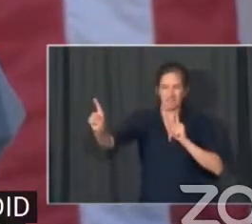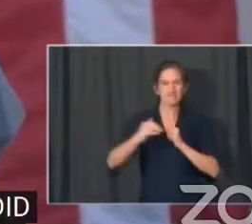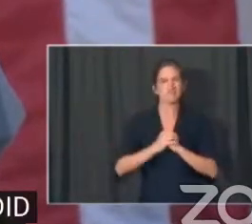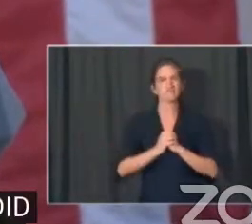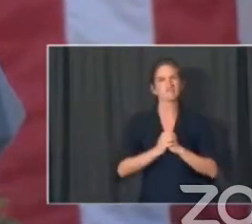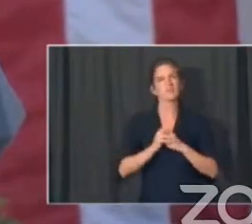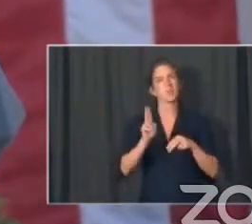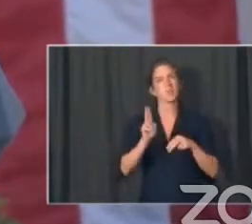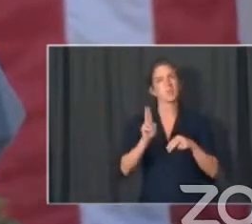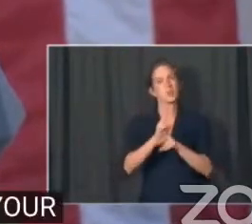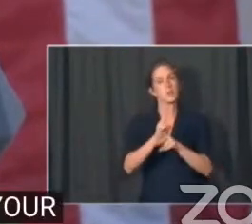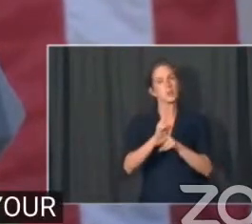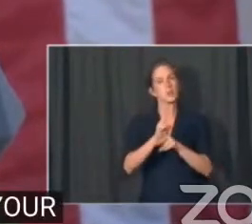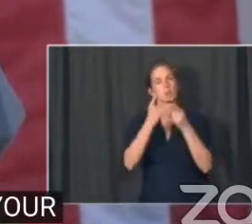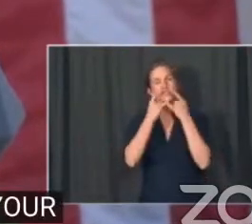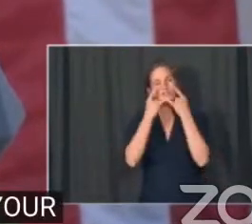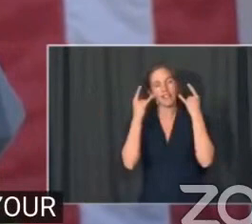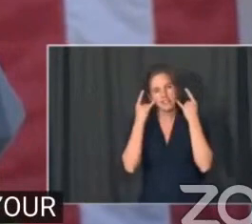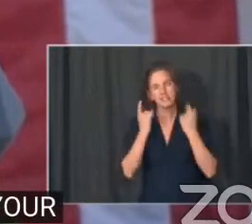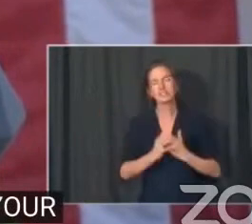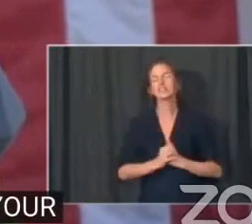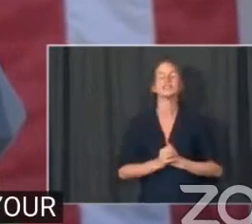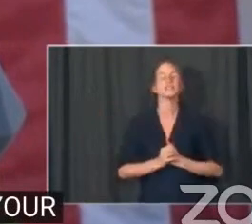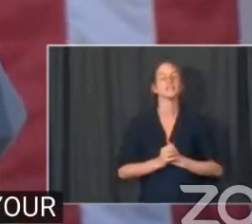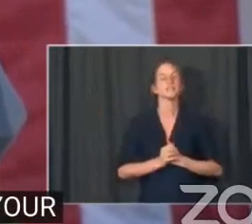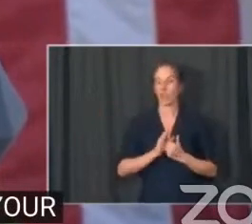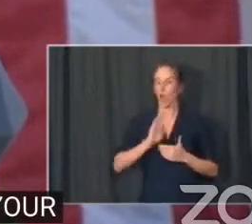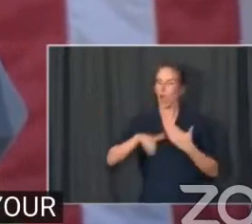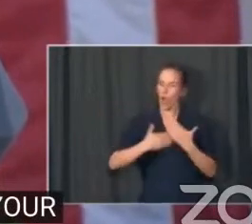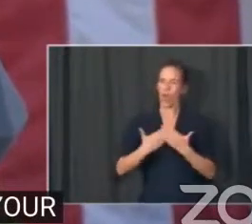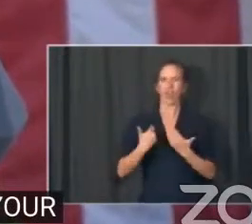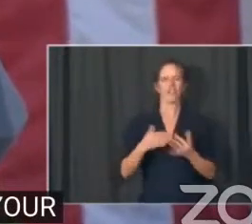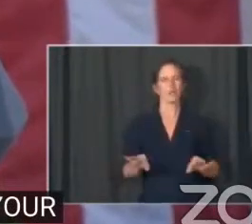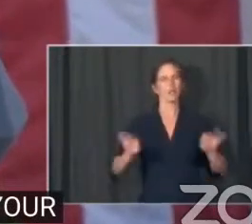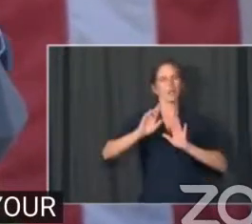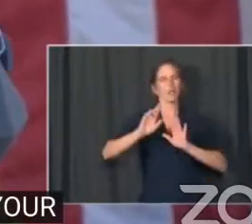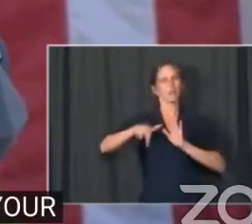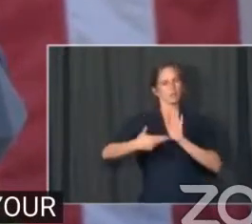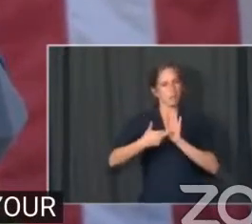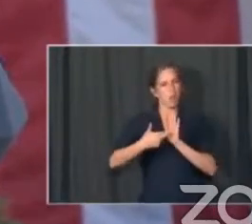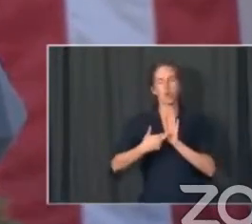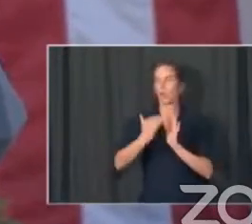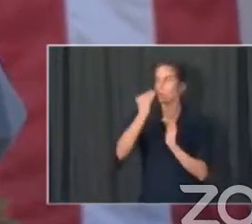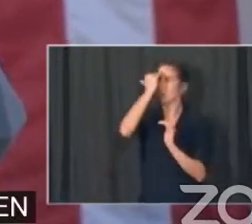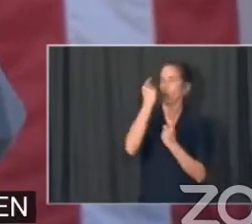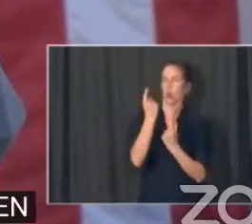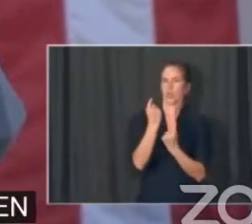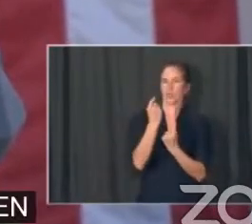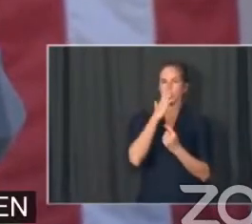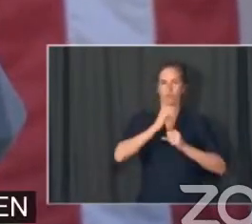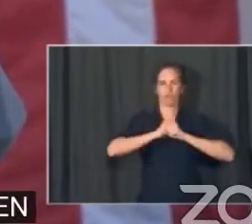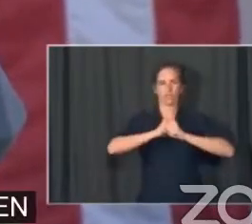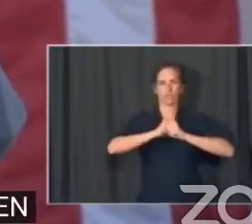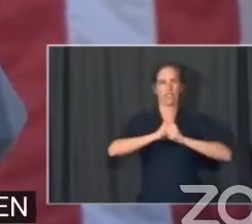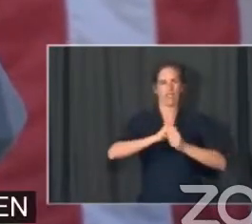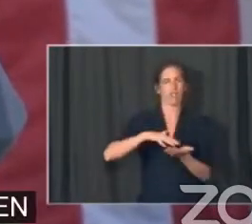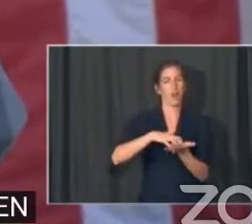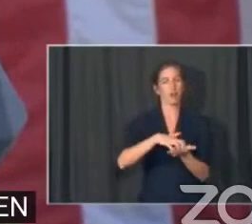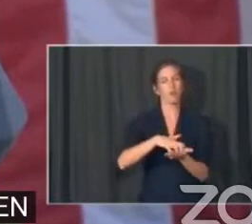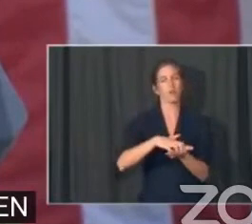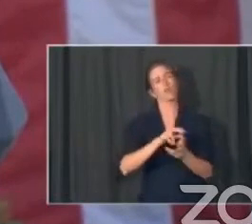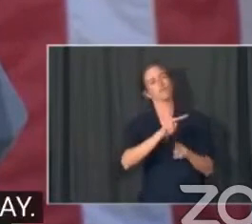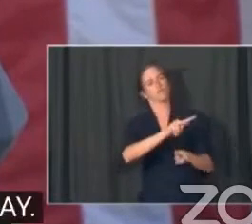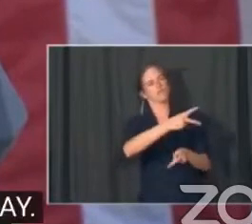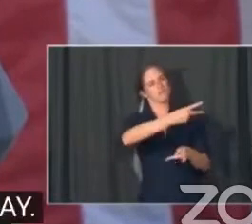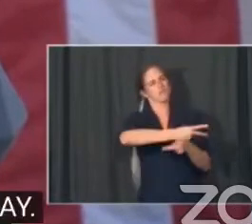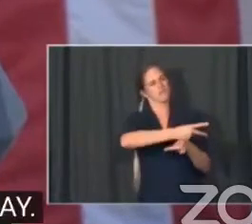that's not possible. We all have Pero a role to play. continuamos We all know con las what to prácticas de do higiene, por to favor, lavar protect sus the manos, vulnerable, practicar el to look after distanciamiento our families social, and our usar neighbors and